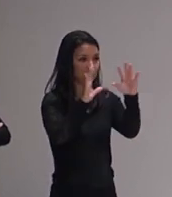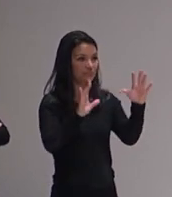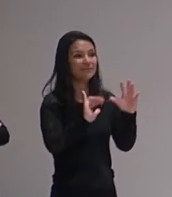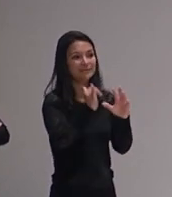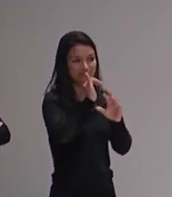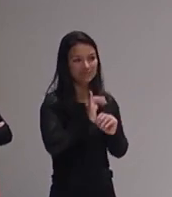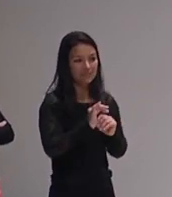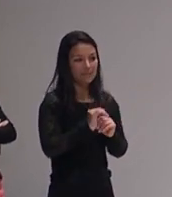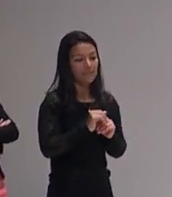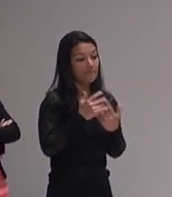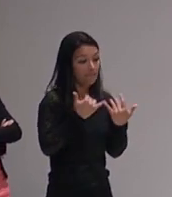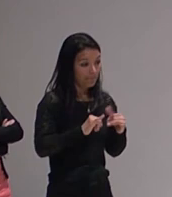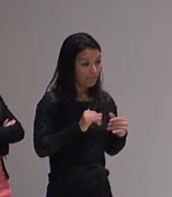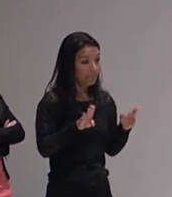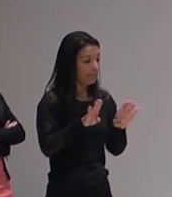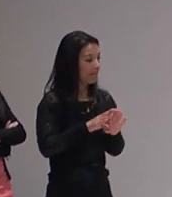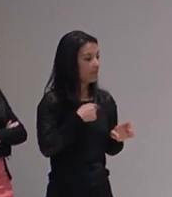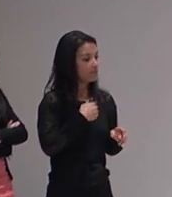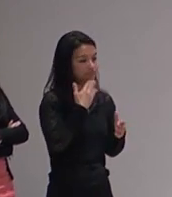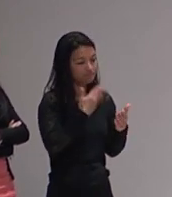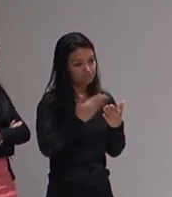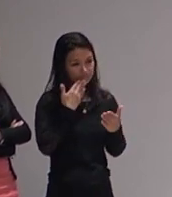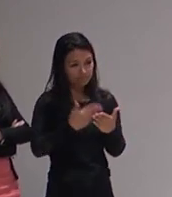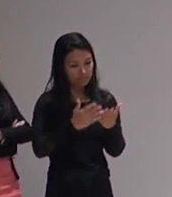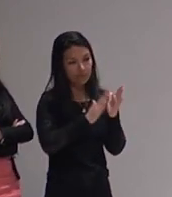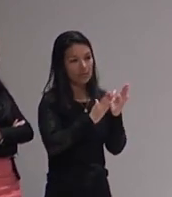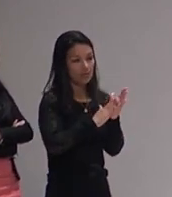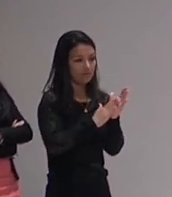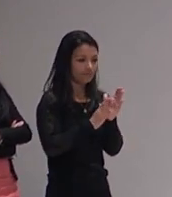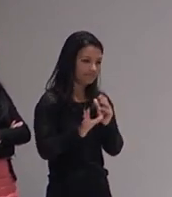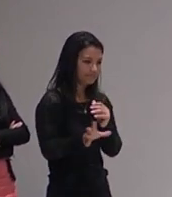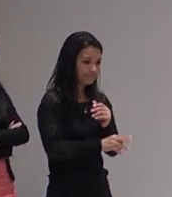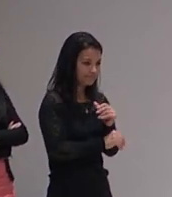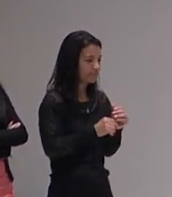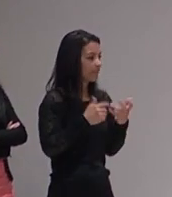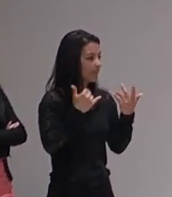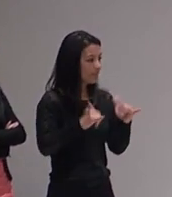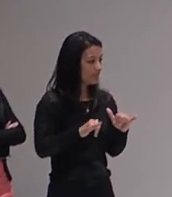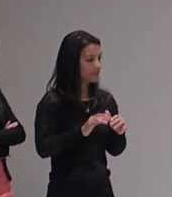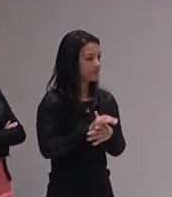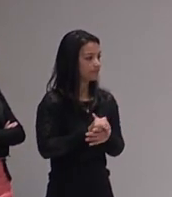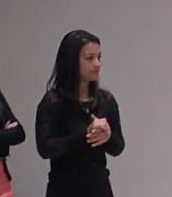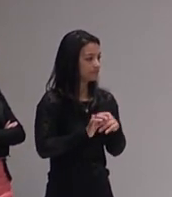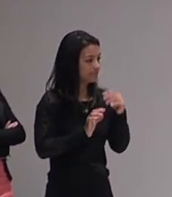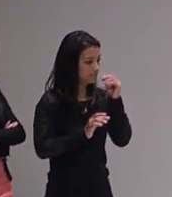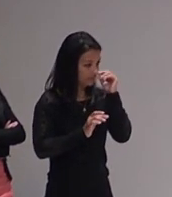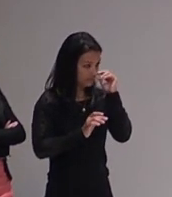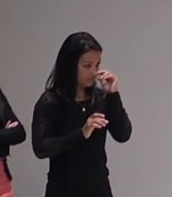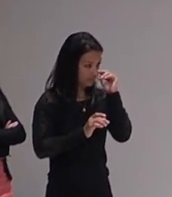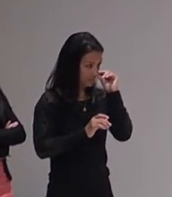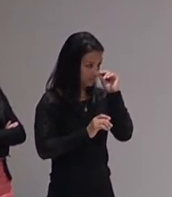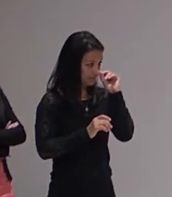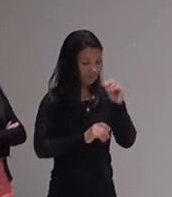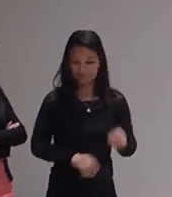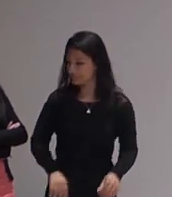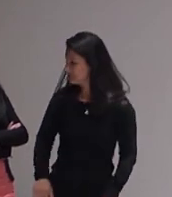y les agradezco muchísimo. Les pido por favor un aplauso a los colegas y muchas gracias.